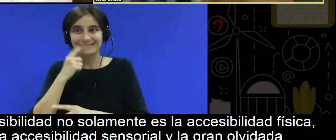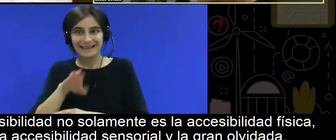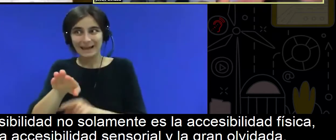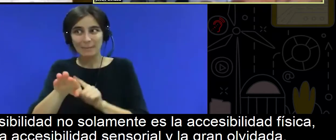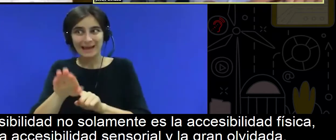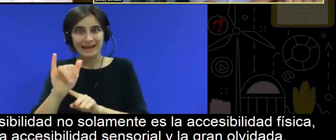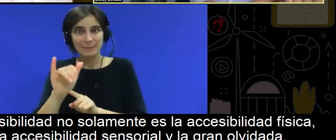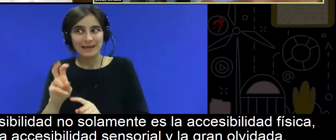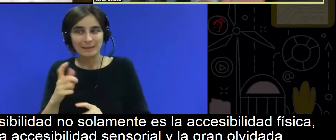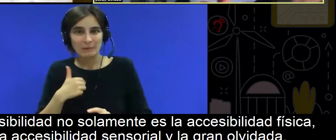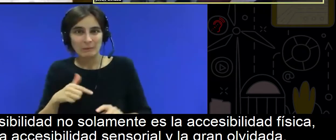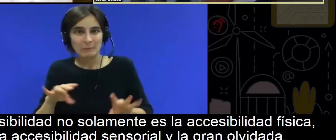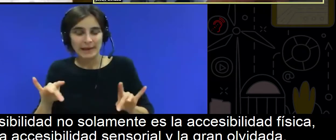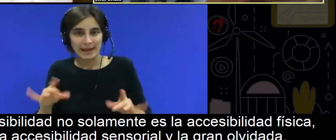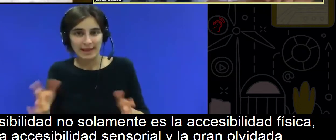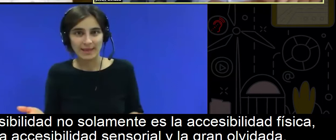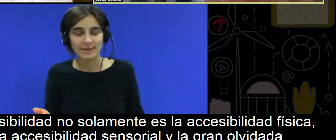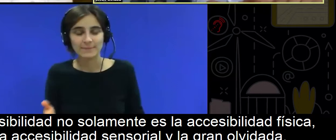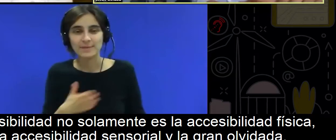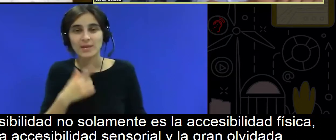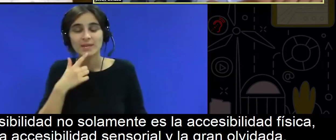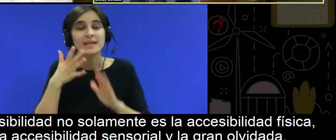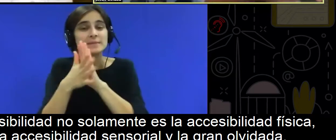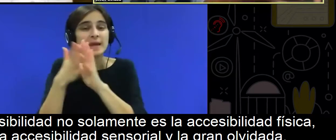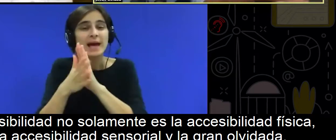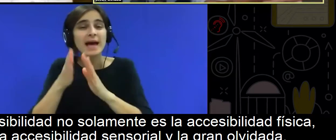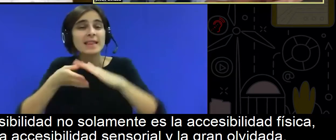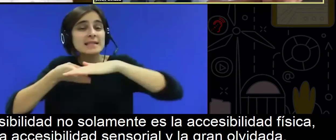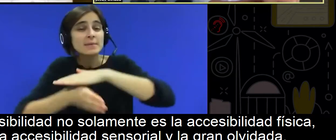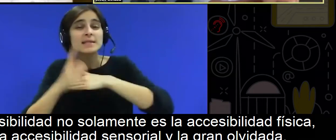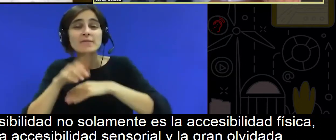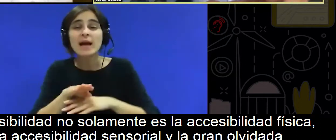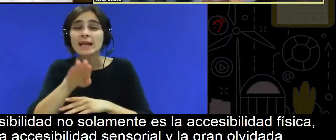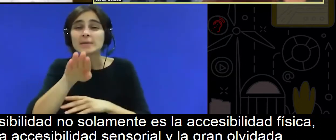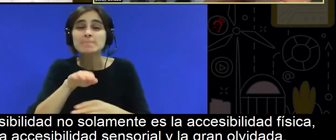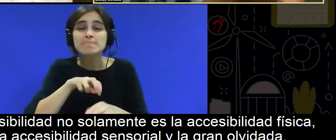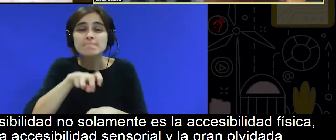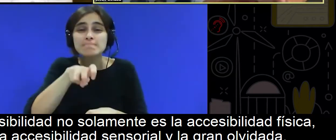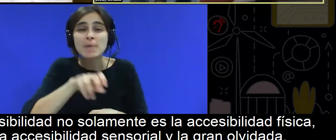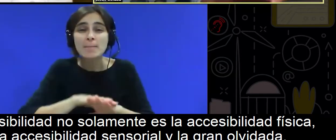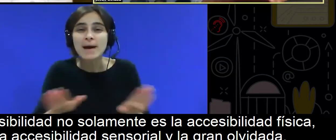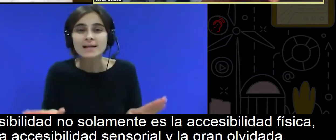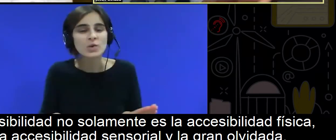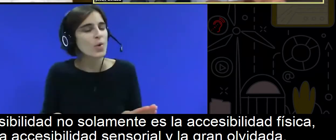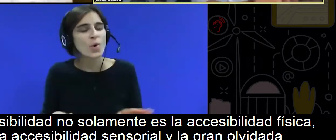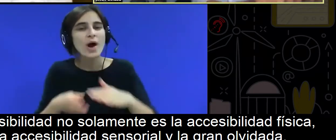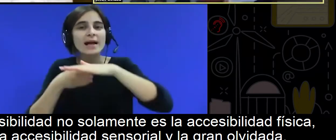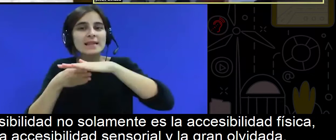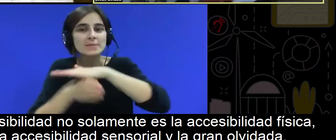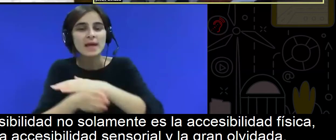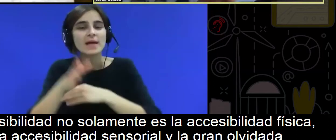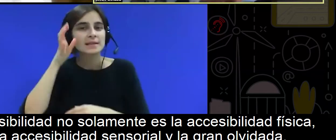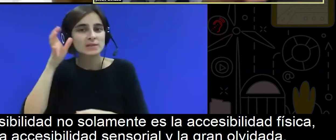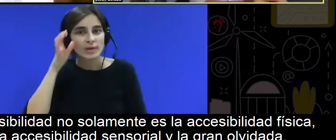Entonces, explicar que la accesibilidad no solamente es la rampa, no solamente es la accesibilidad física, sino que hay una accesibilidad que es la sensorial y otra